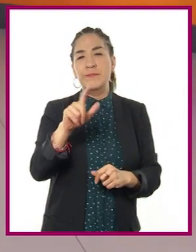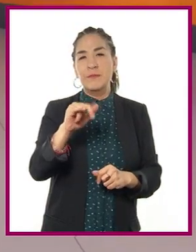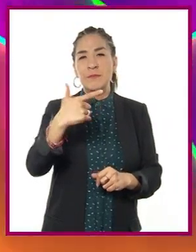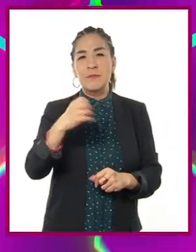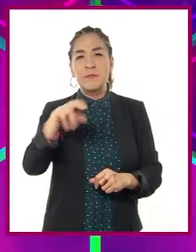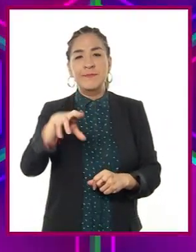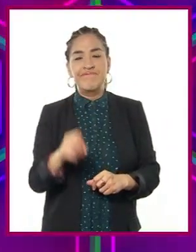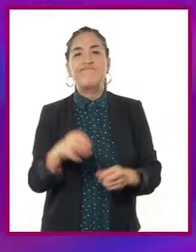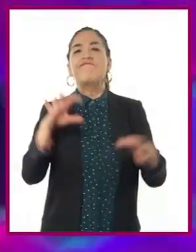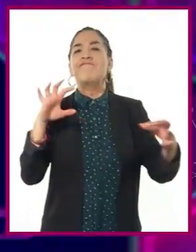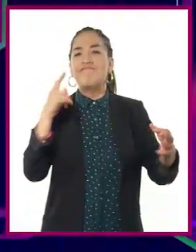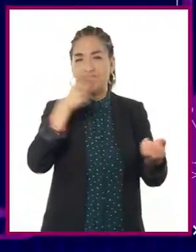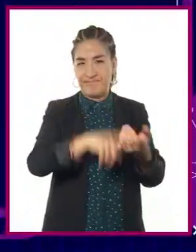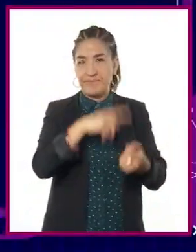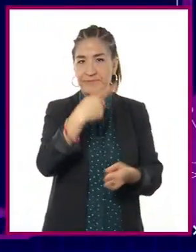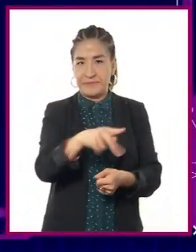inscrito.